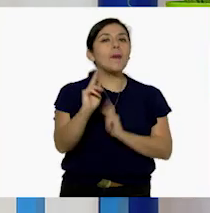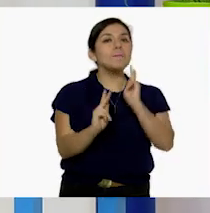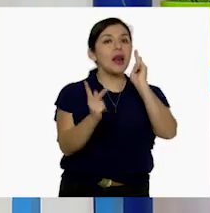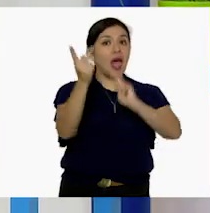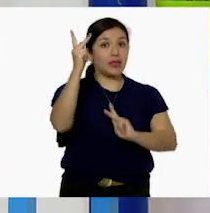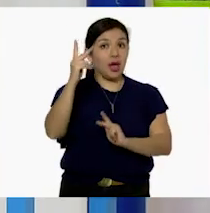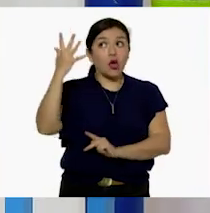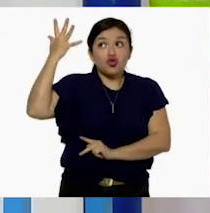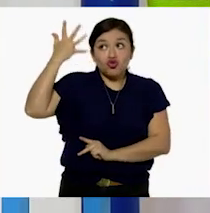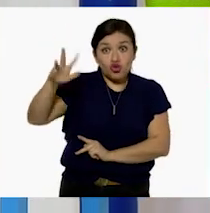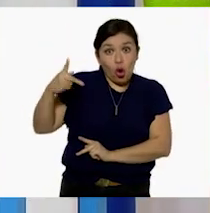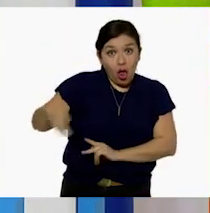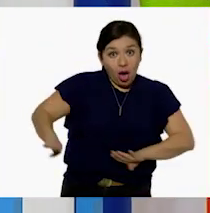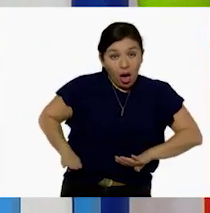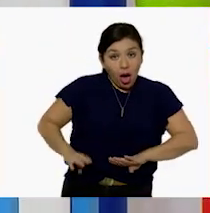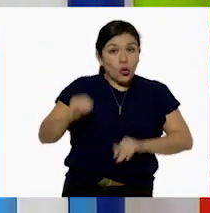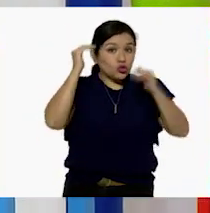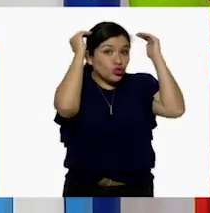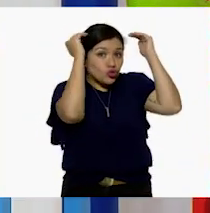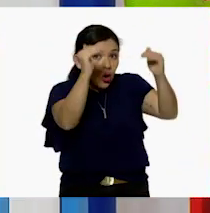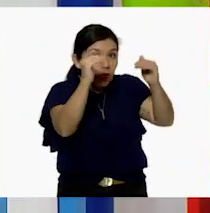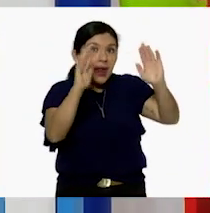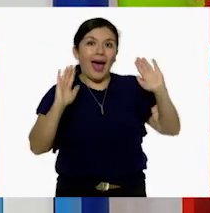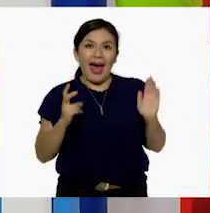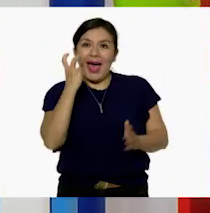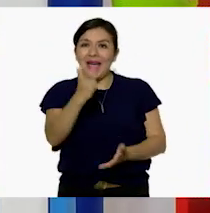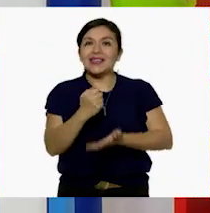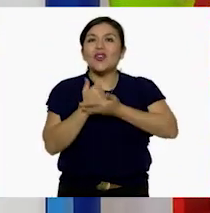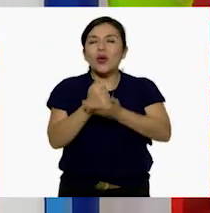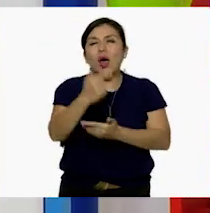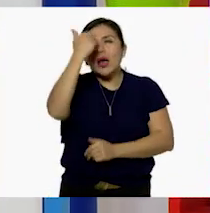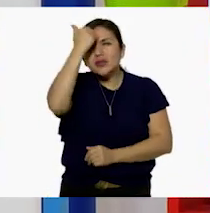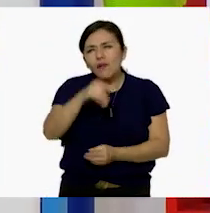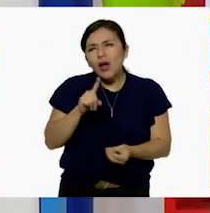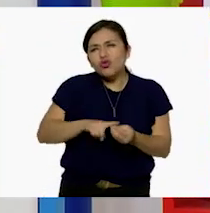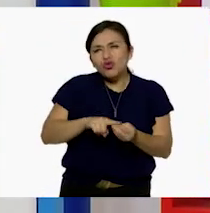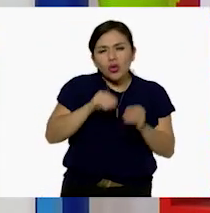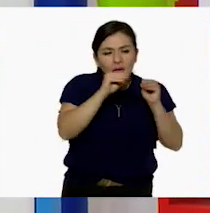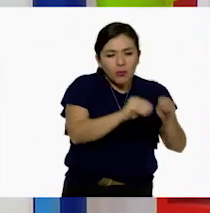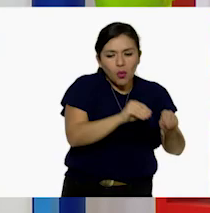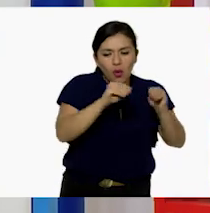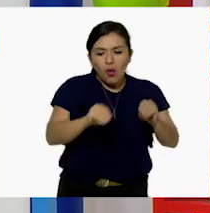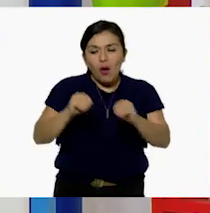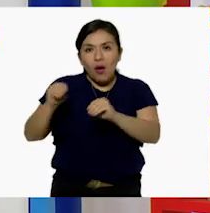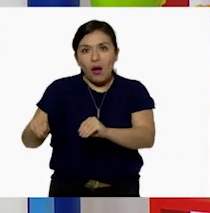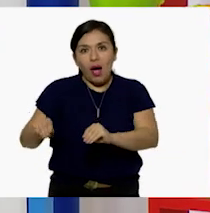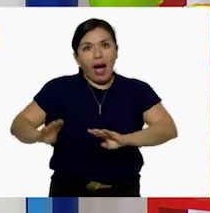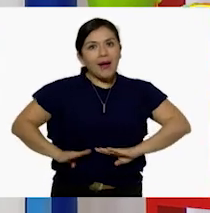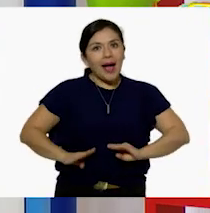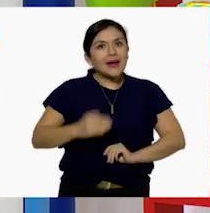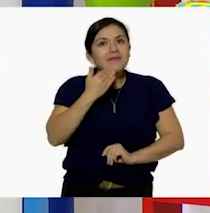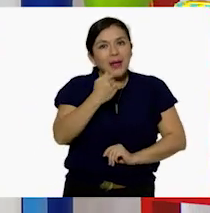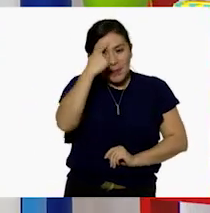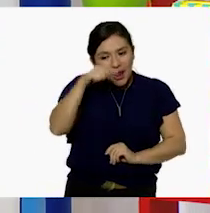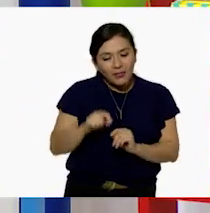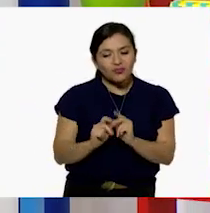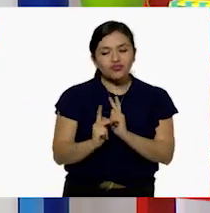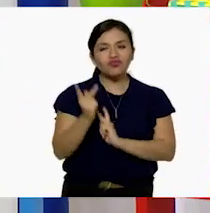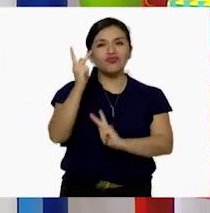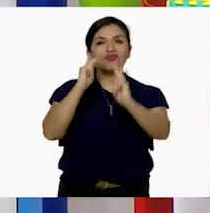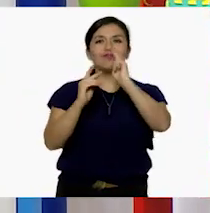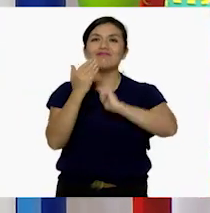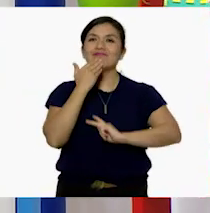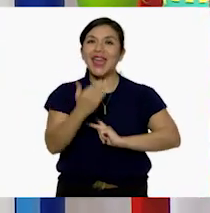es de sol o de sombra. Eso nos ayudará a saber dónde ubicarla y que tenga las condiciones adecuadas para